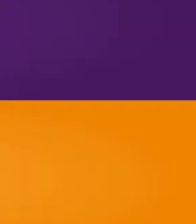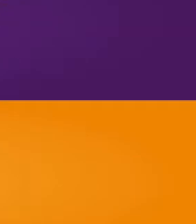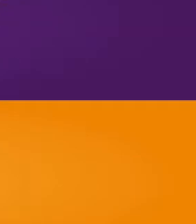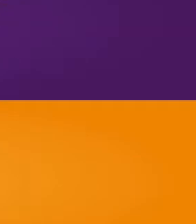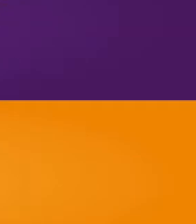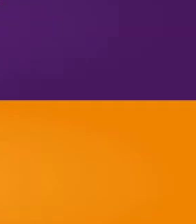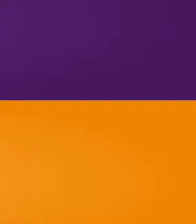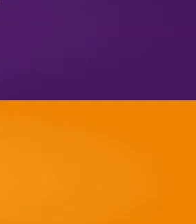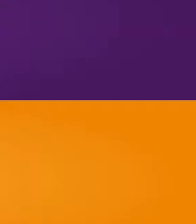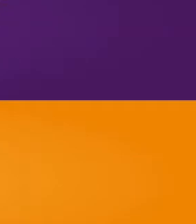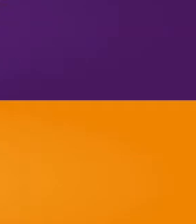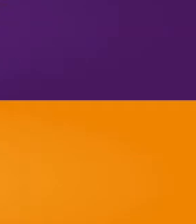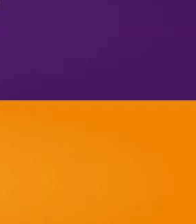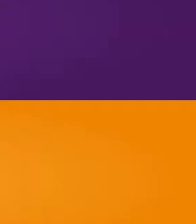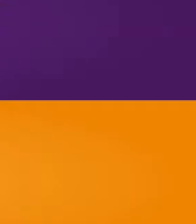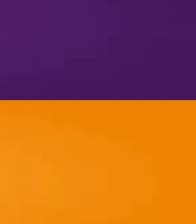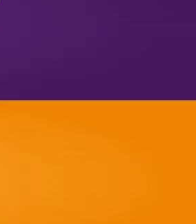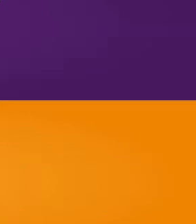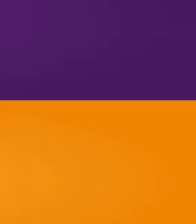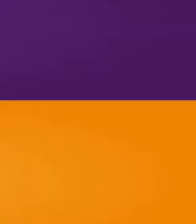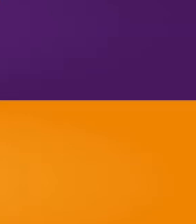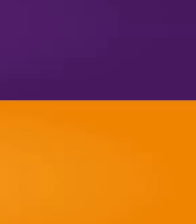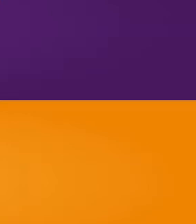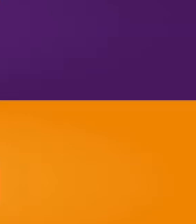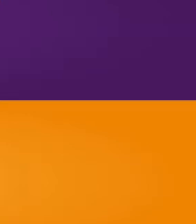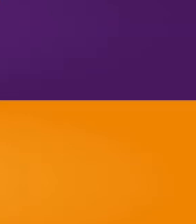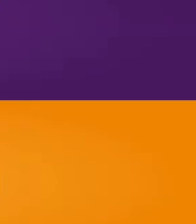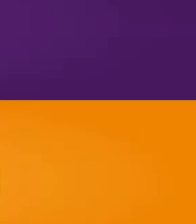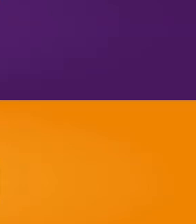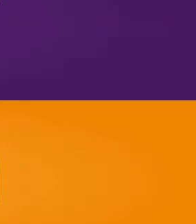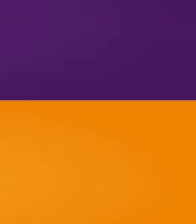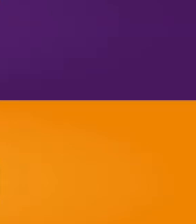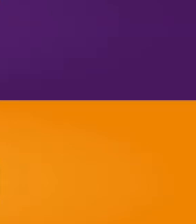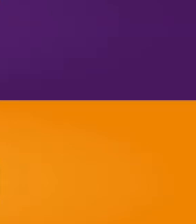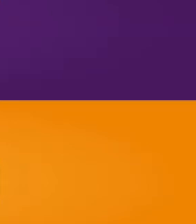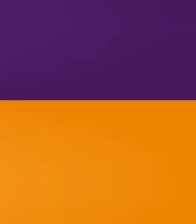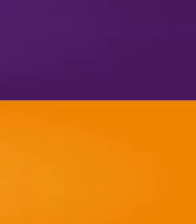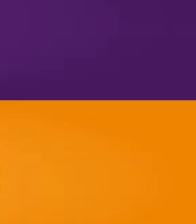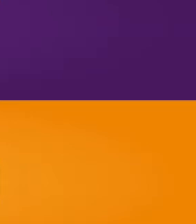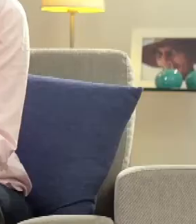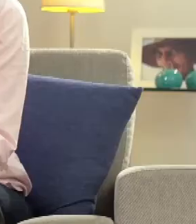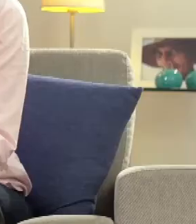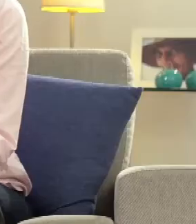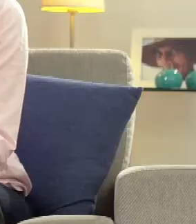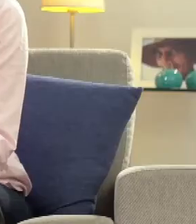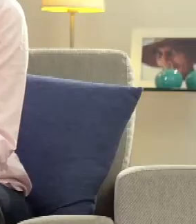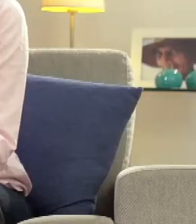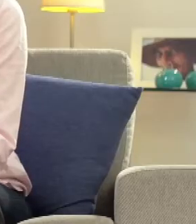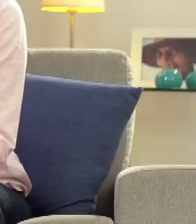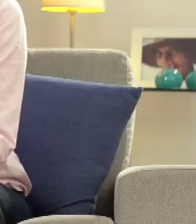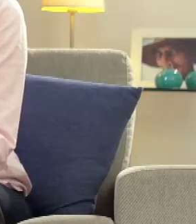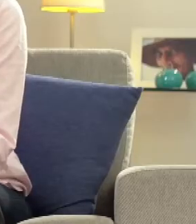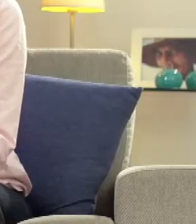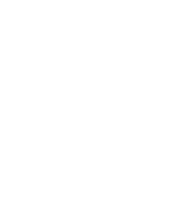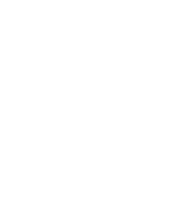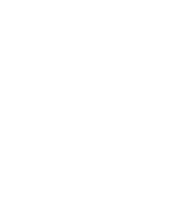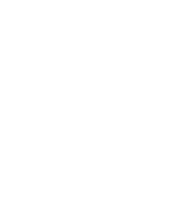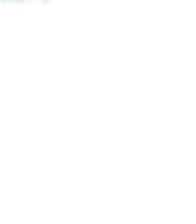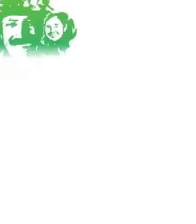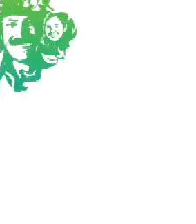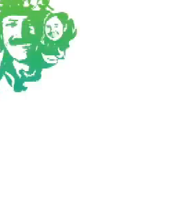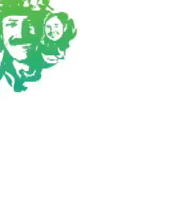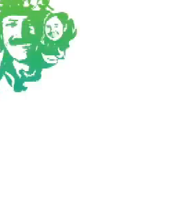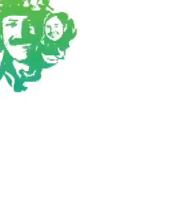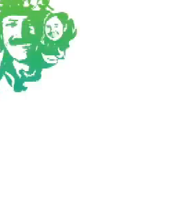www.esa.com.co, línea de atención al cliente, o descarga nuestra app en App Store o Play Store. ESA, más cerca de ti.